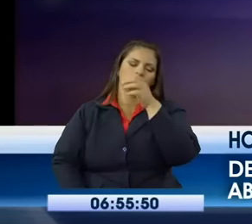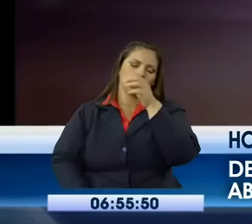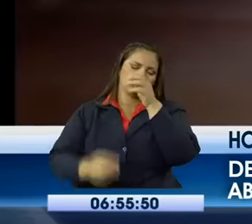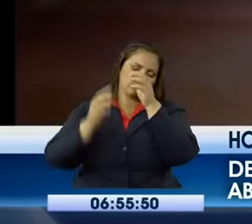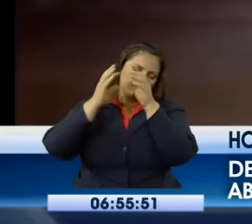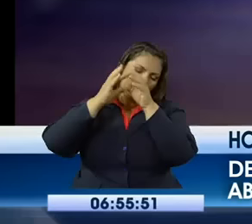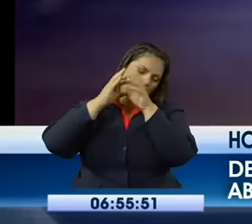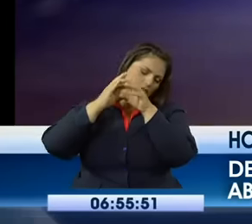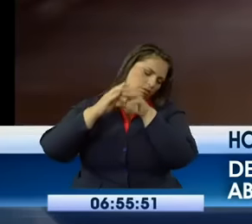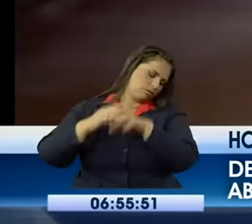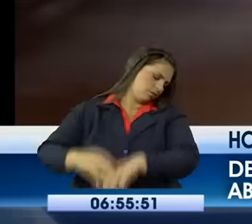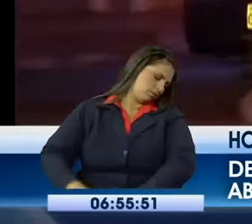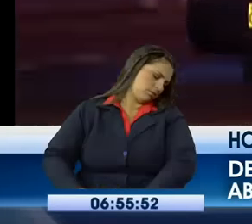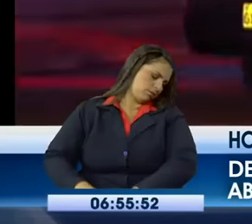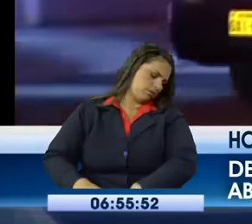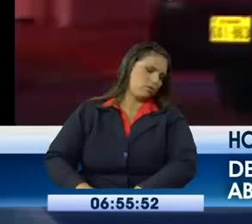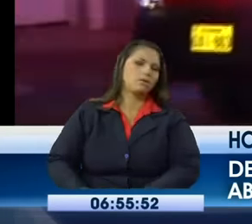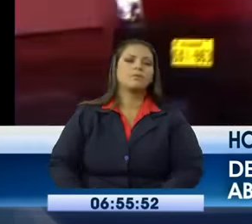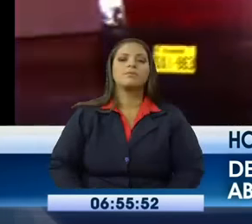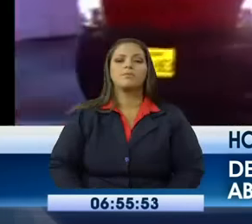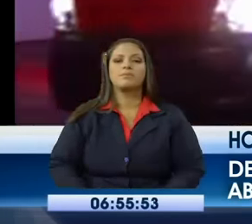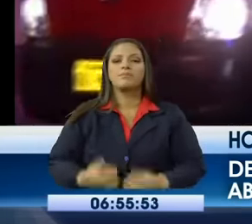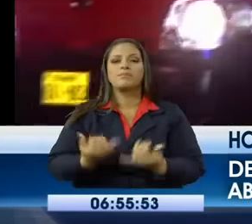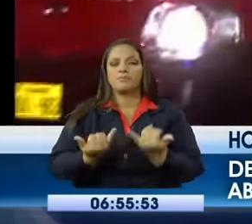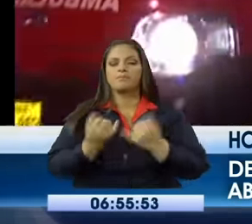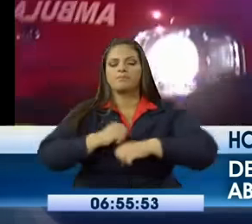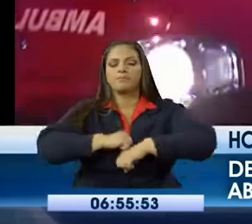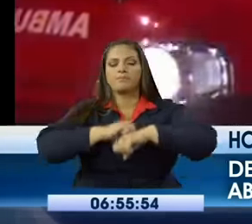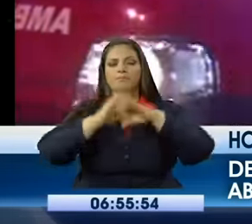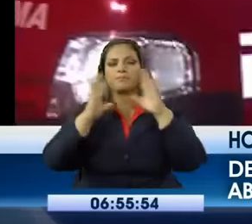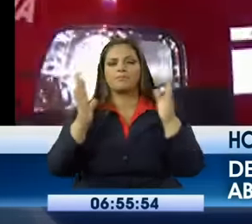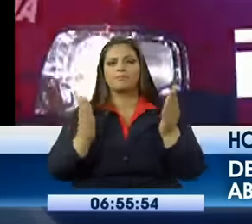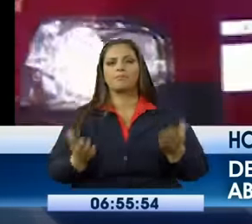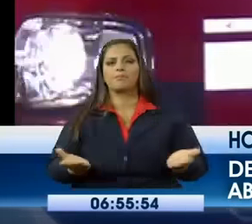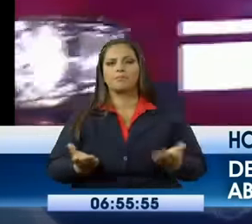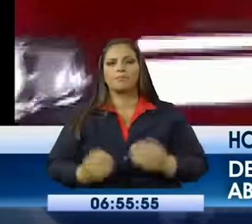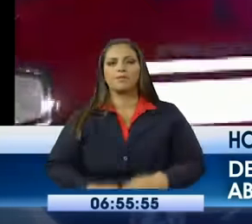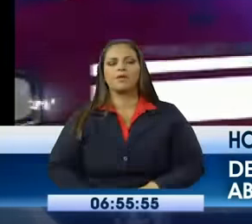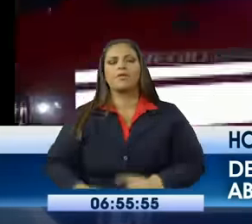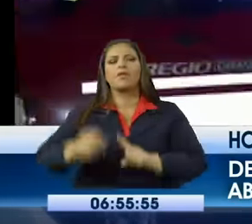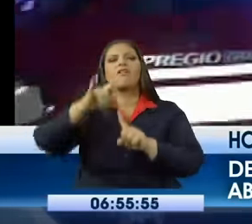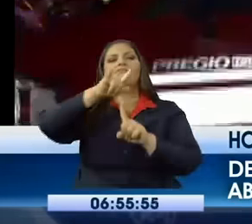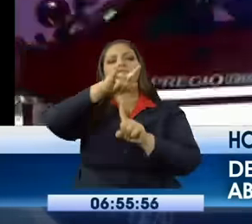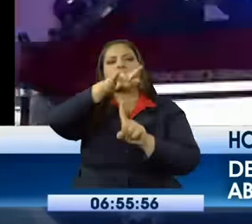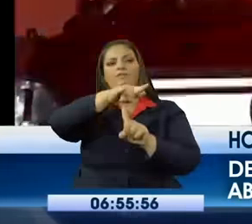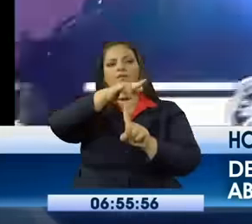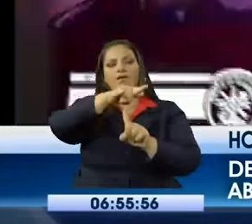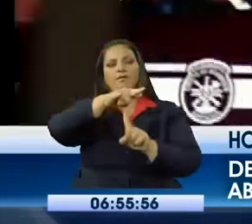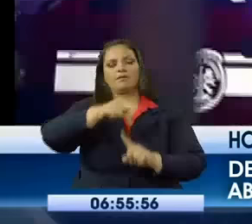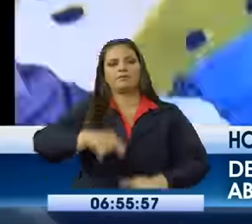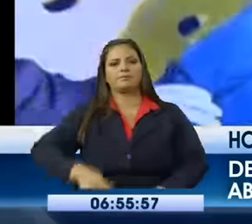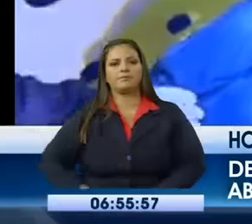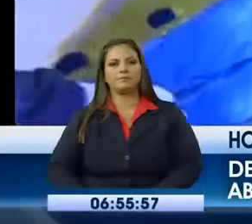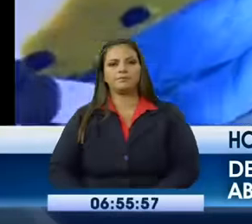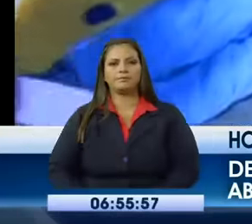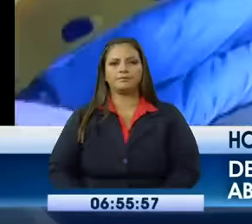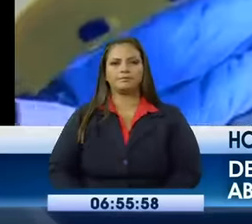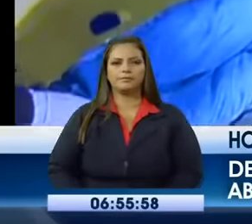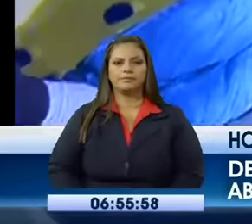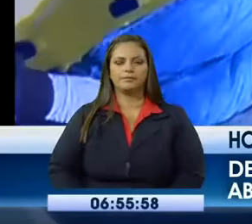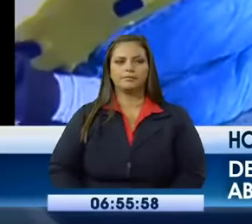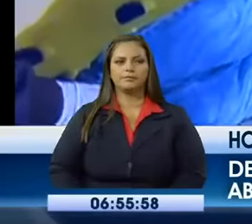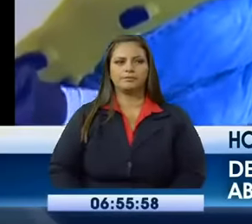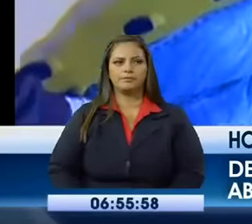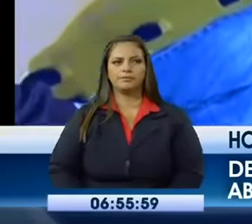se produjo esta madrugada en la manzana 4 de la Ciudadela La FAE, en el norte de la urbe.